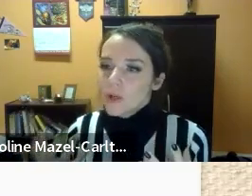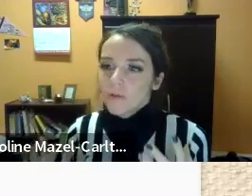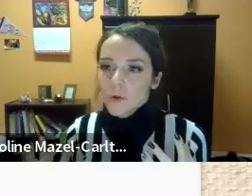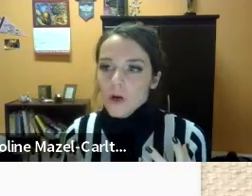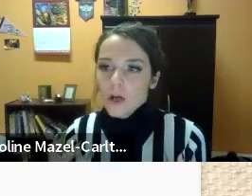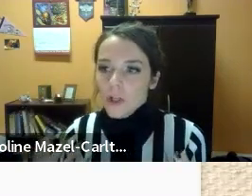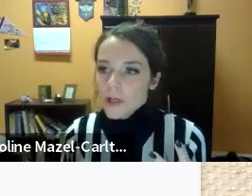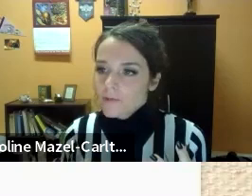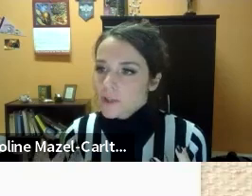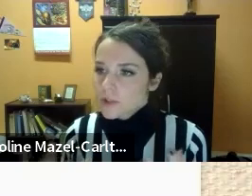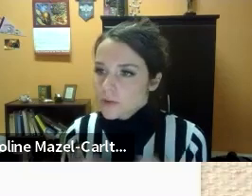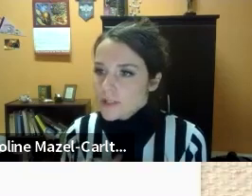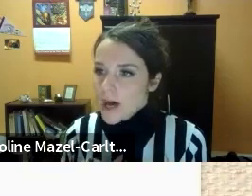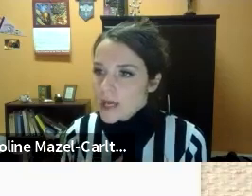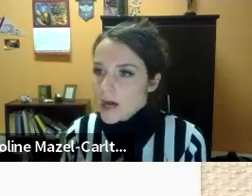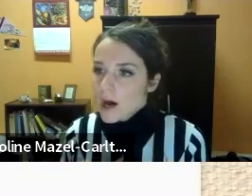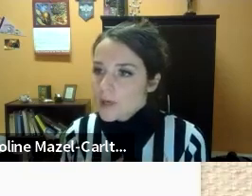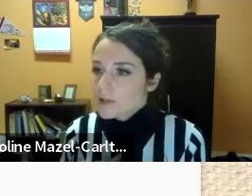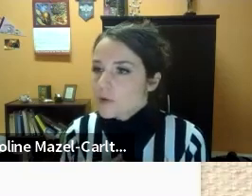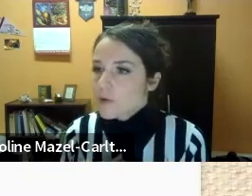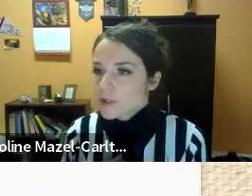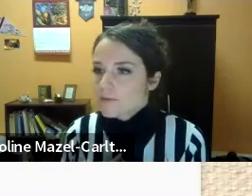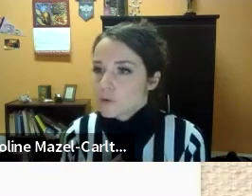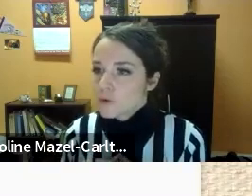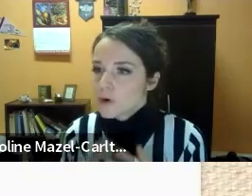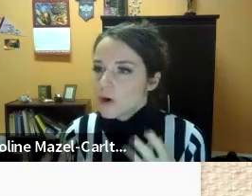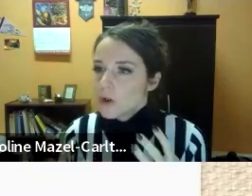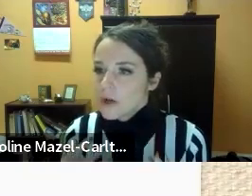Creo que no vamos a poder hacer el juego de rol,